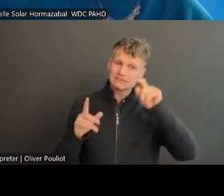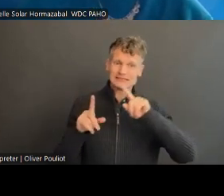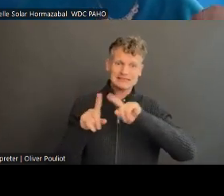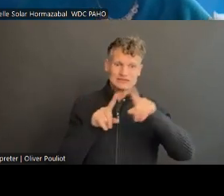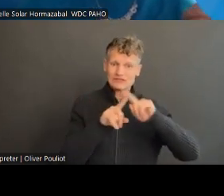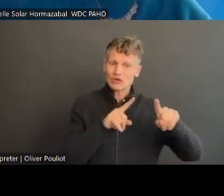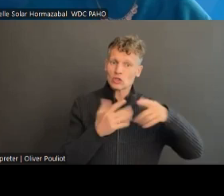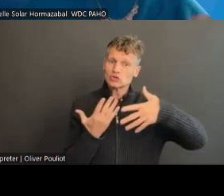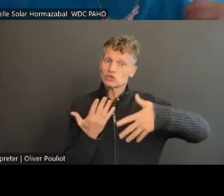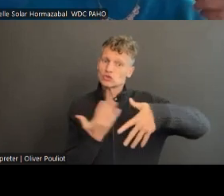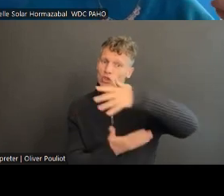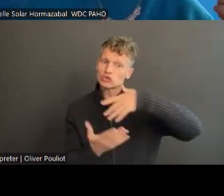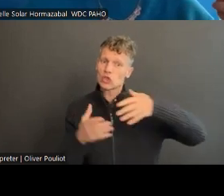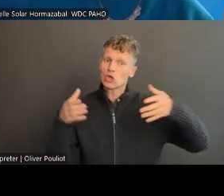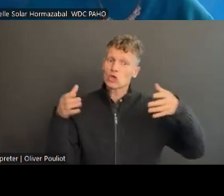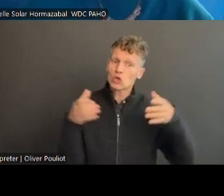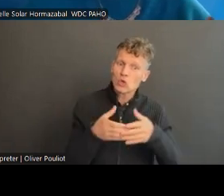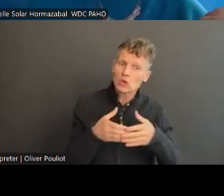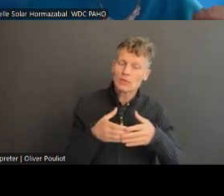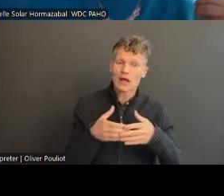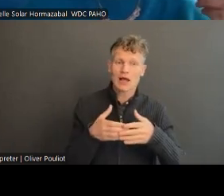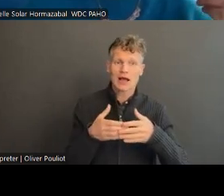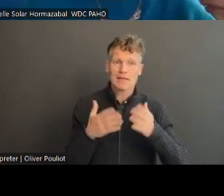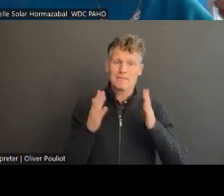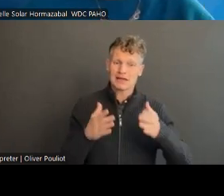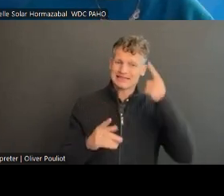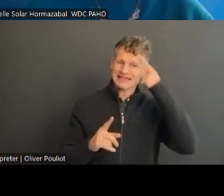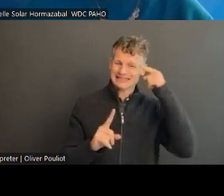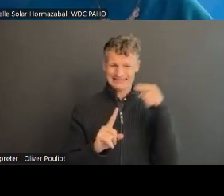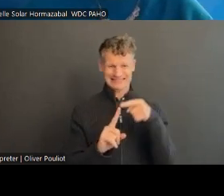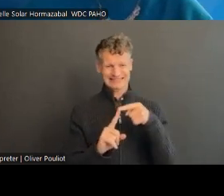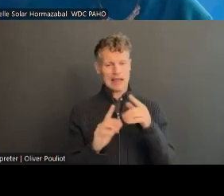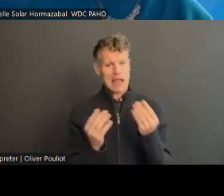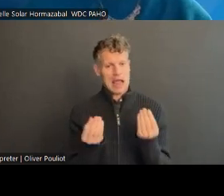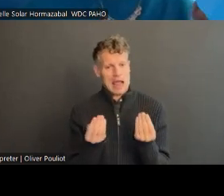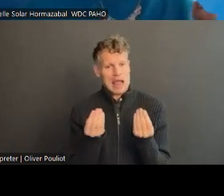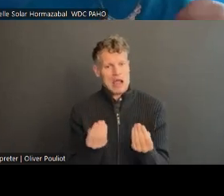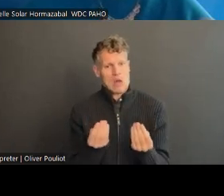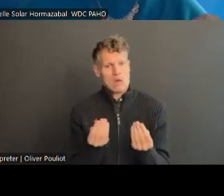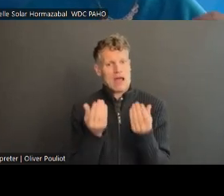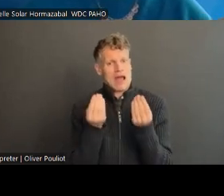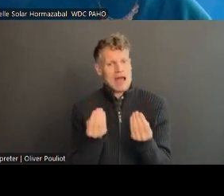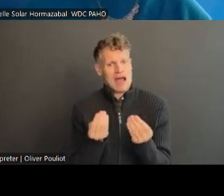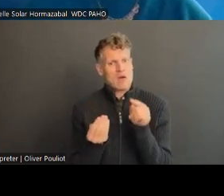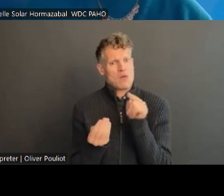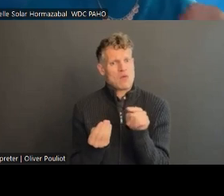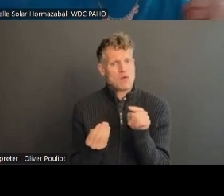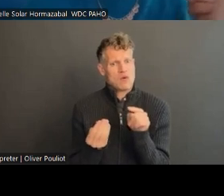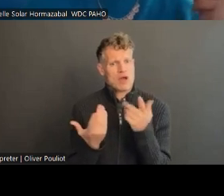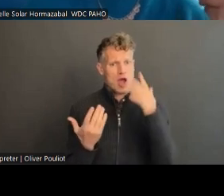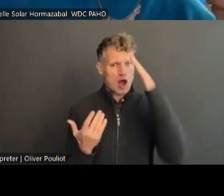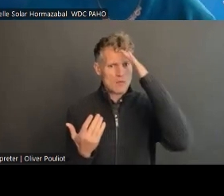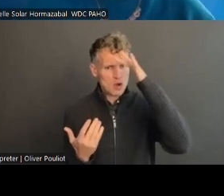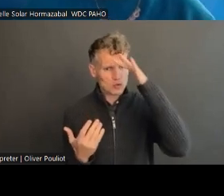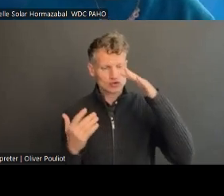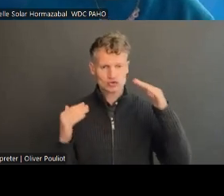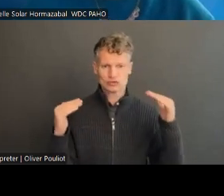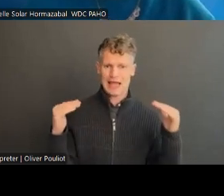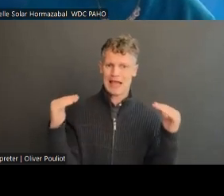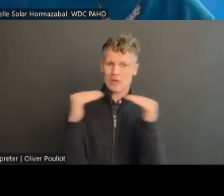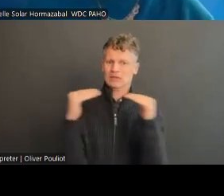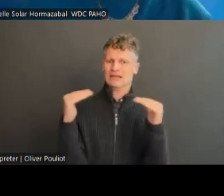¿no? Cómo el enfoque de equidad está siendo un componente esencial en el quehacer y no solo sea un tema en términos